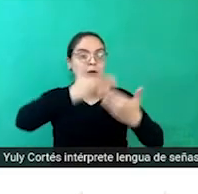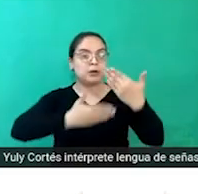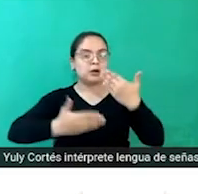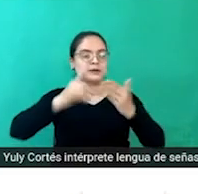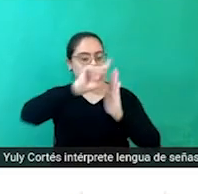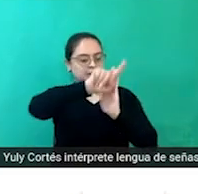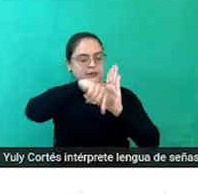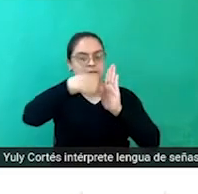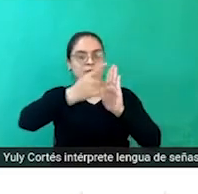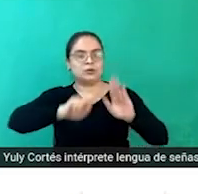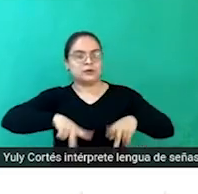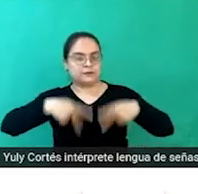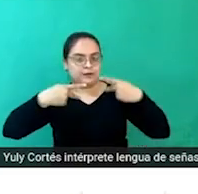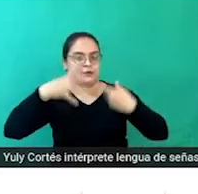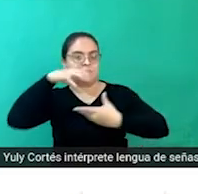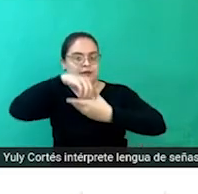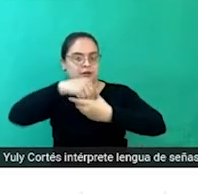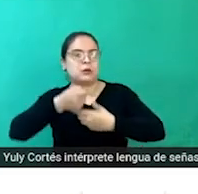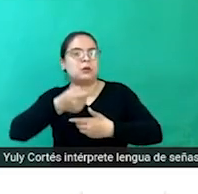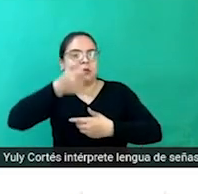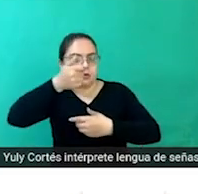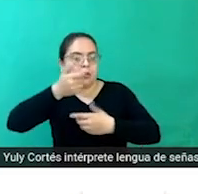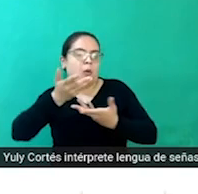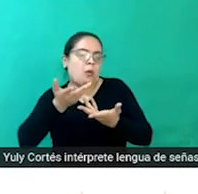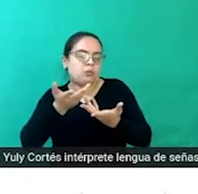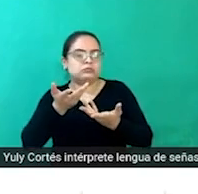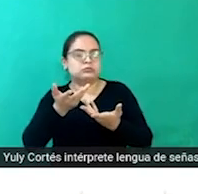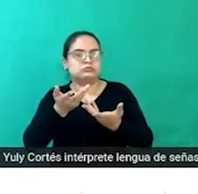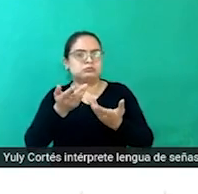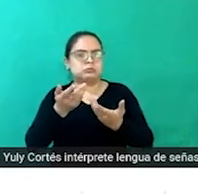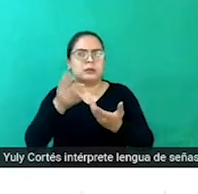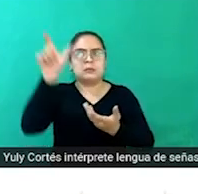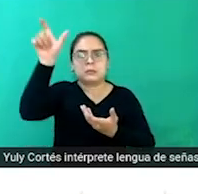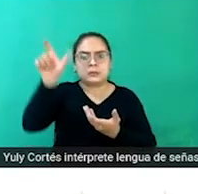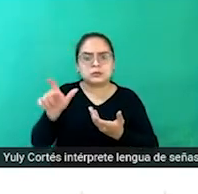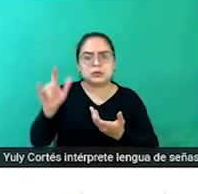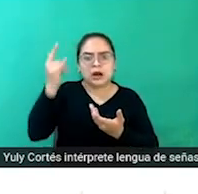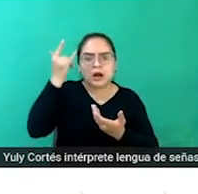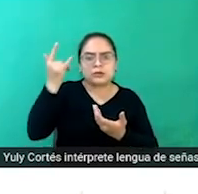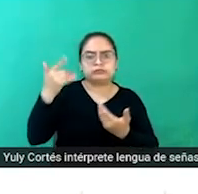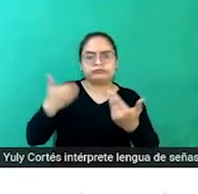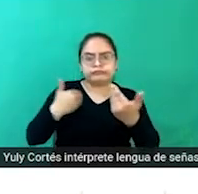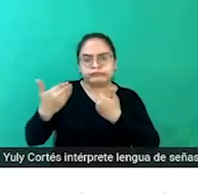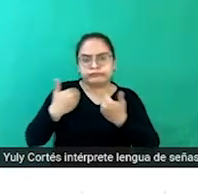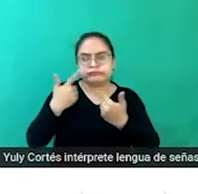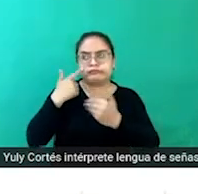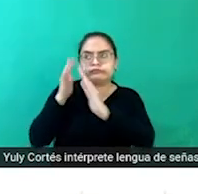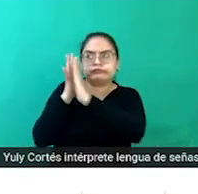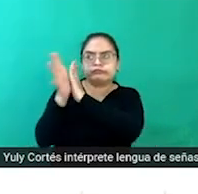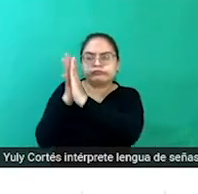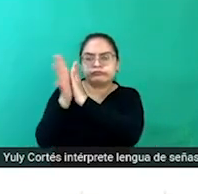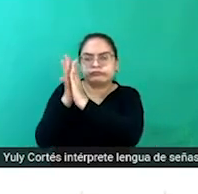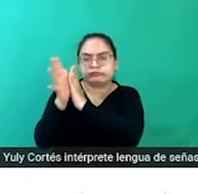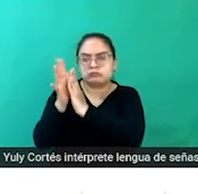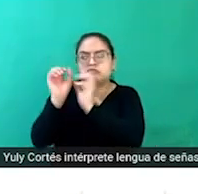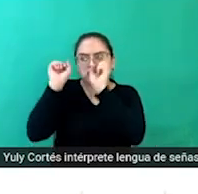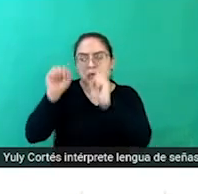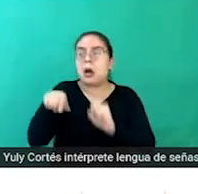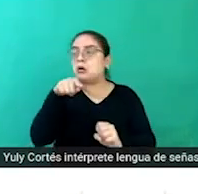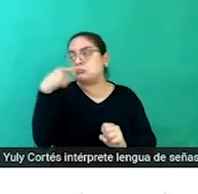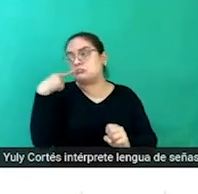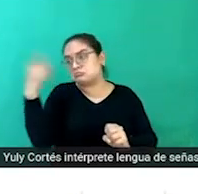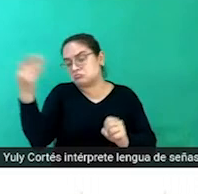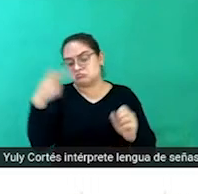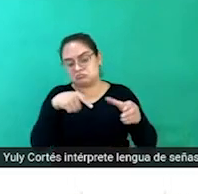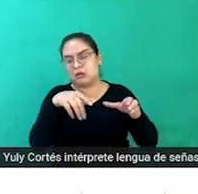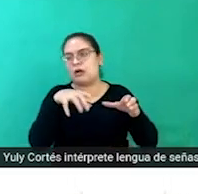decirle con mucha confianza, por ejemplo, nosotros en Rexroth, a un cliente, decirle, bueno, mira, esta